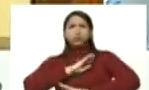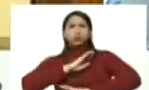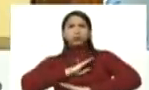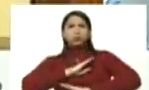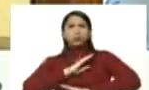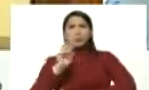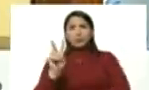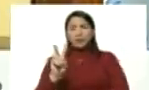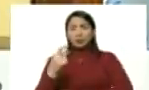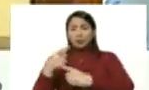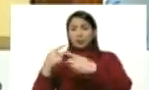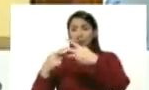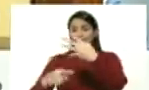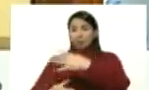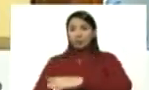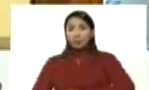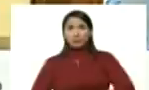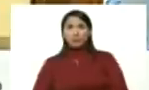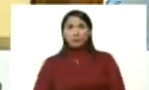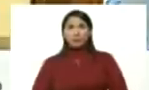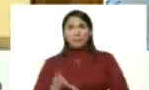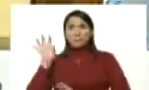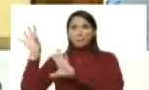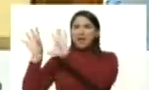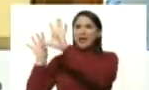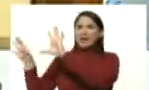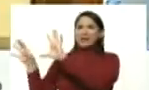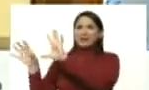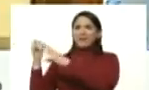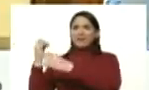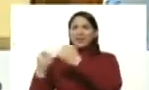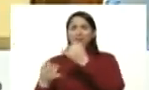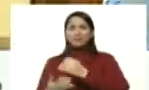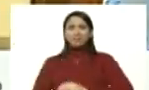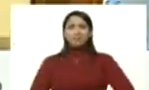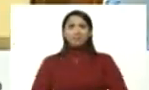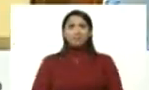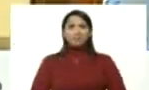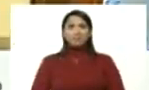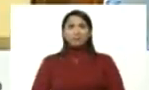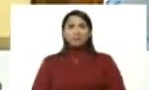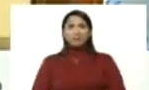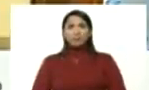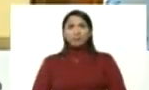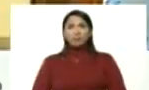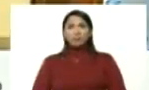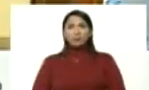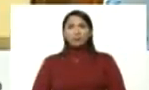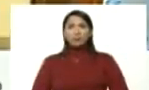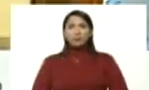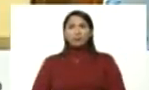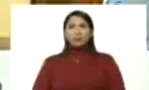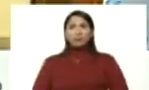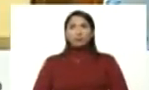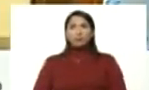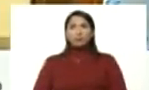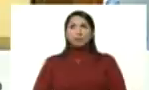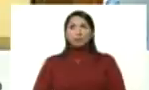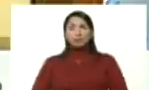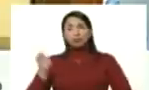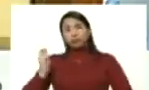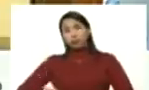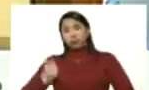de distintas naciones a fin de, a través de